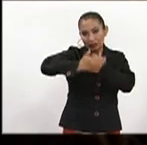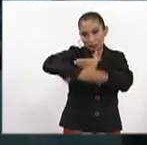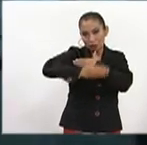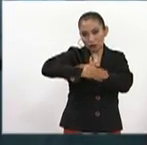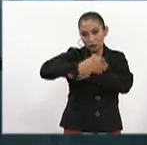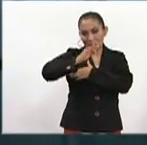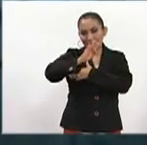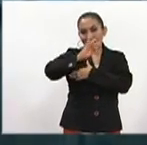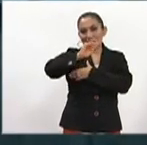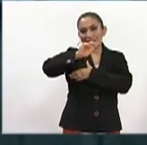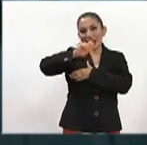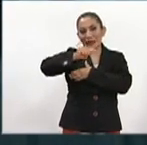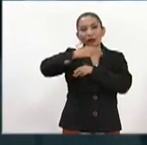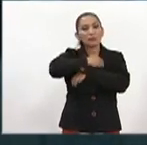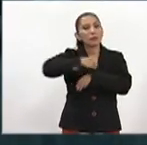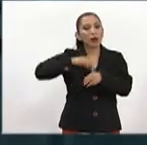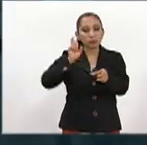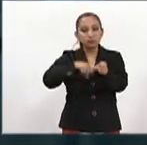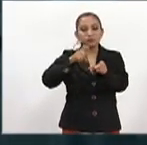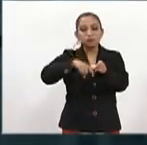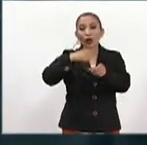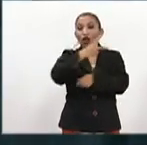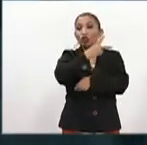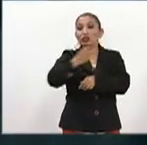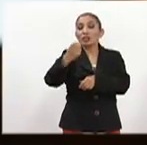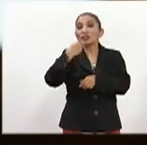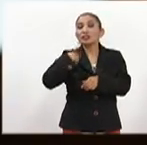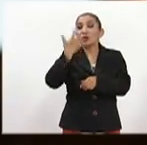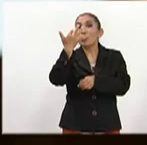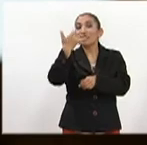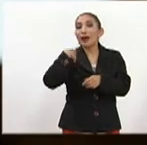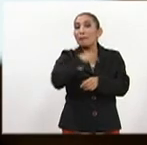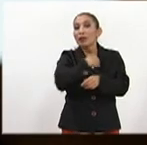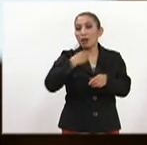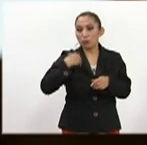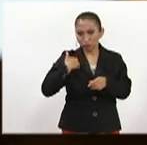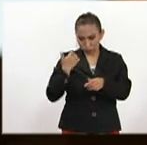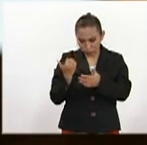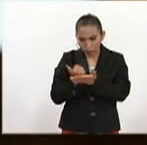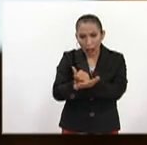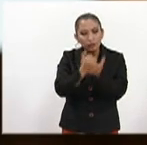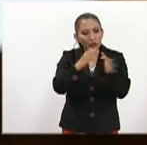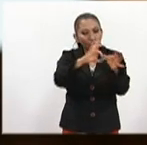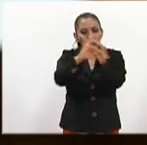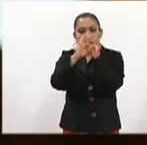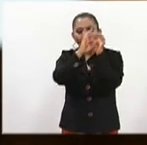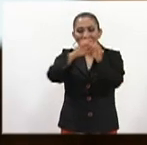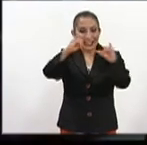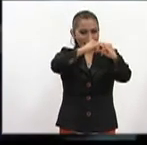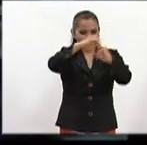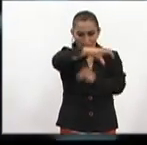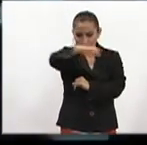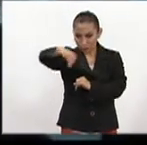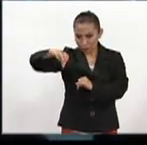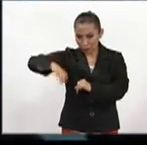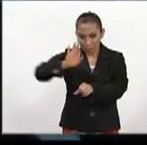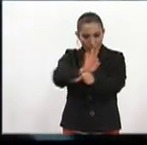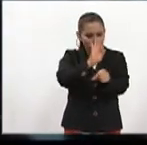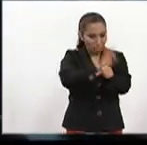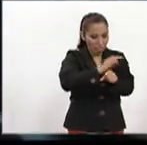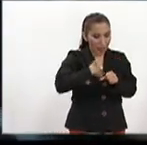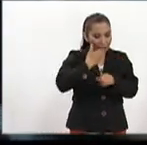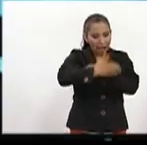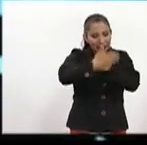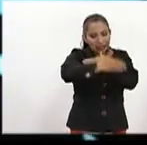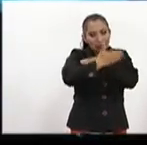Televisión, la FIAT, está integrada por más de 250 miembros que promueven la cooperación entre las instituciones que resguardan archivos